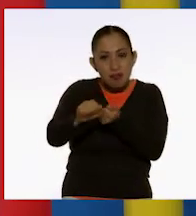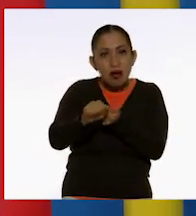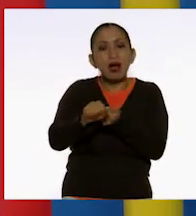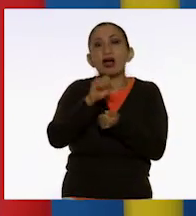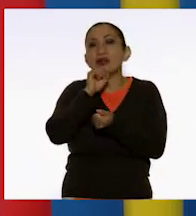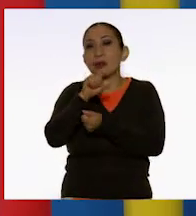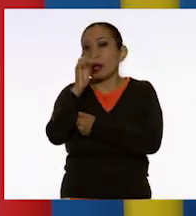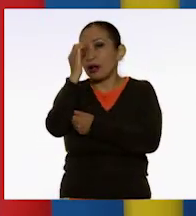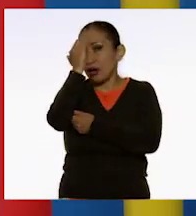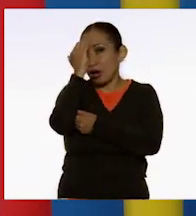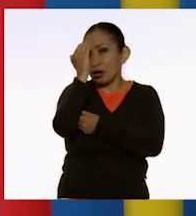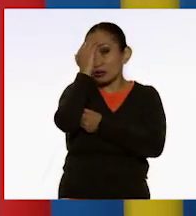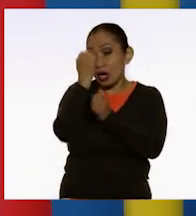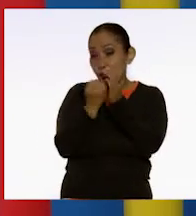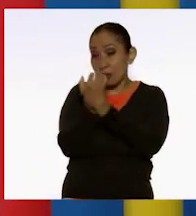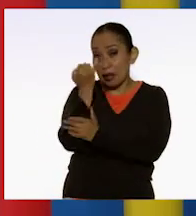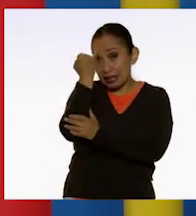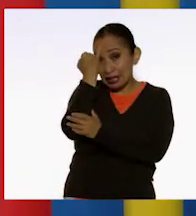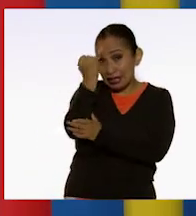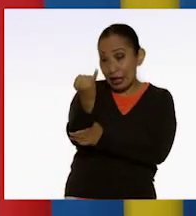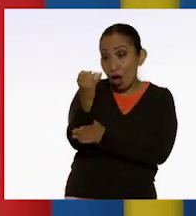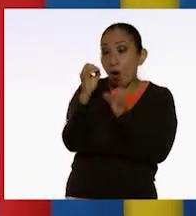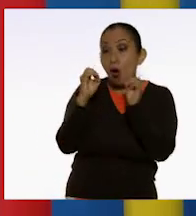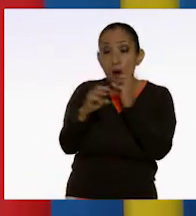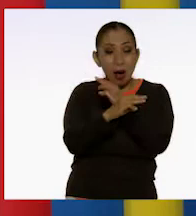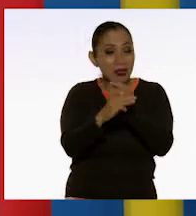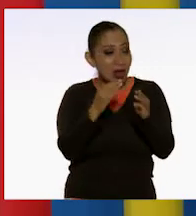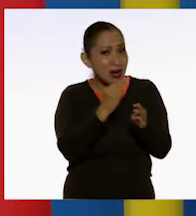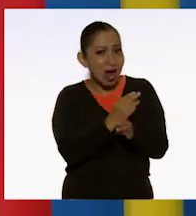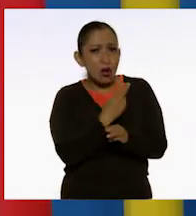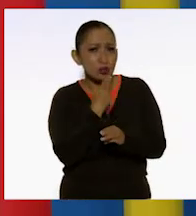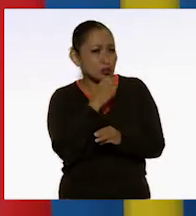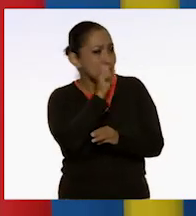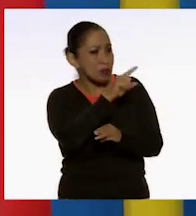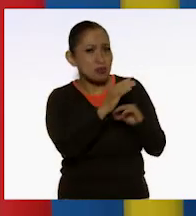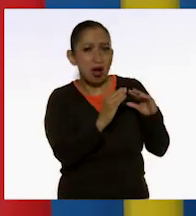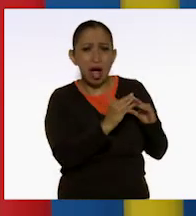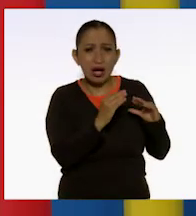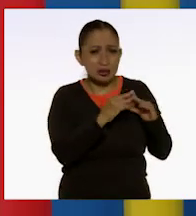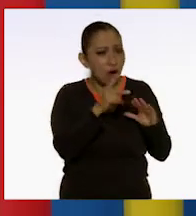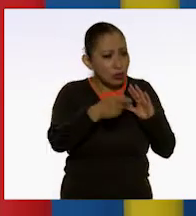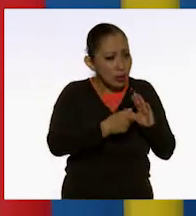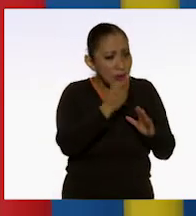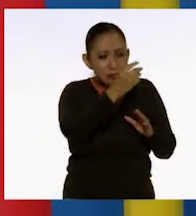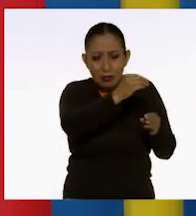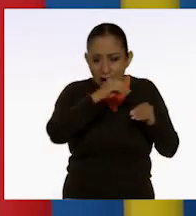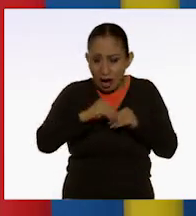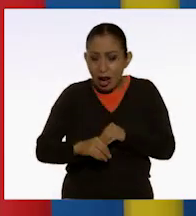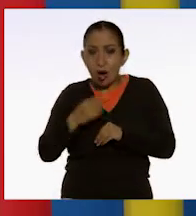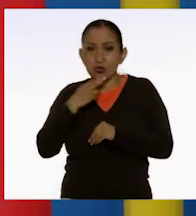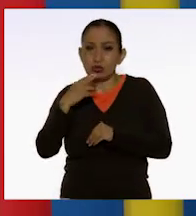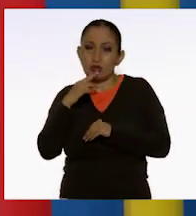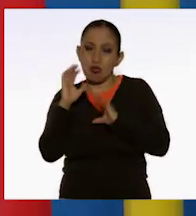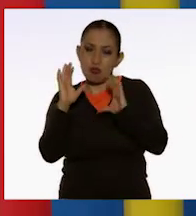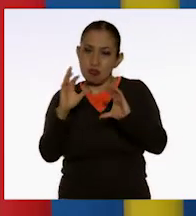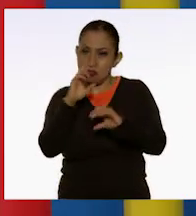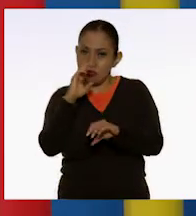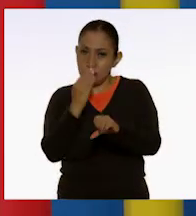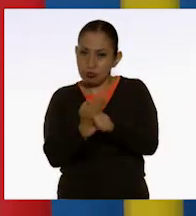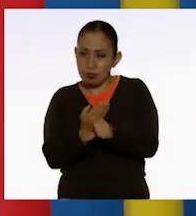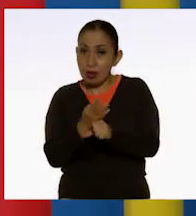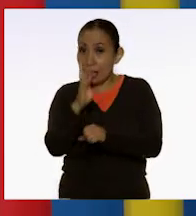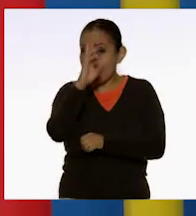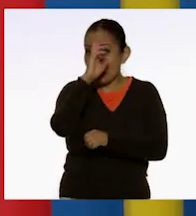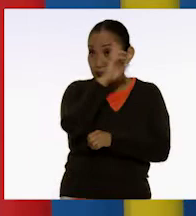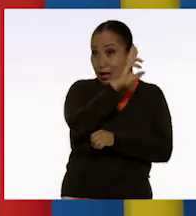también conocer nuevas ideas y usar materiales reutilizables para contribuir al consumo responsable, el respeto